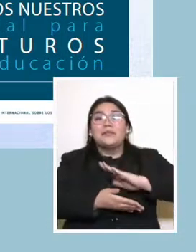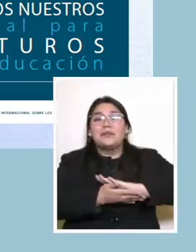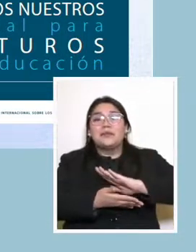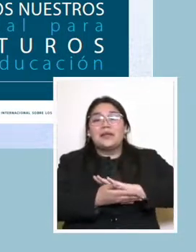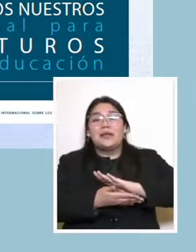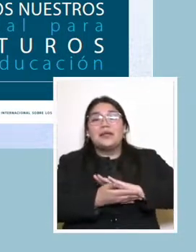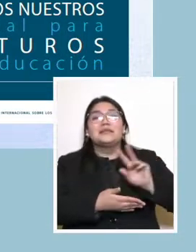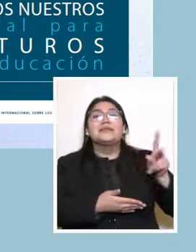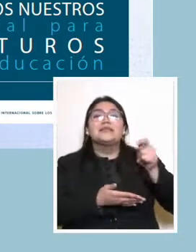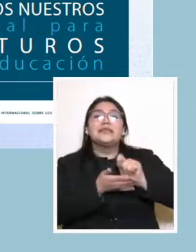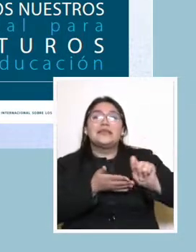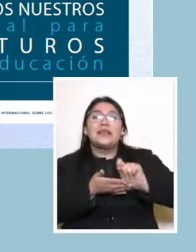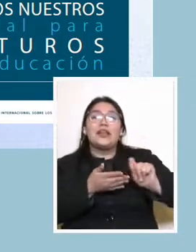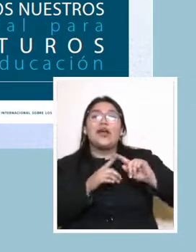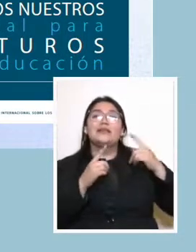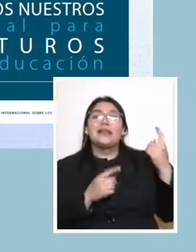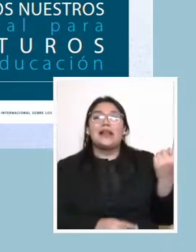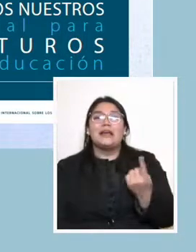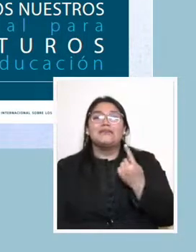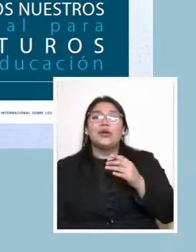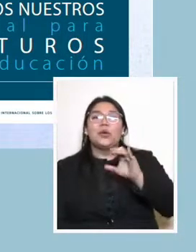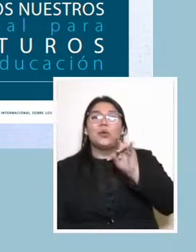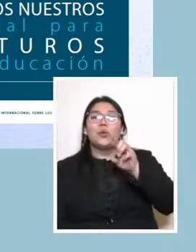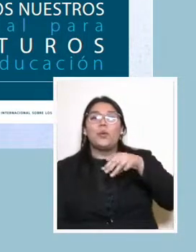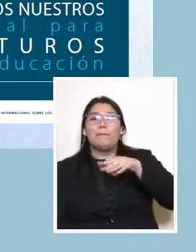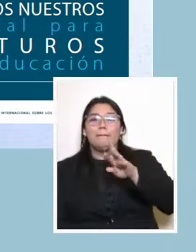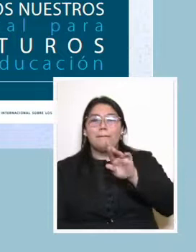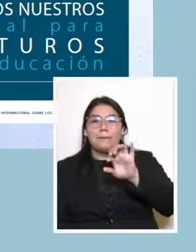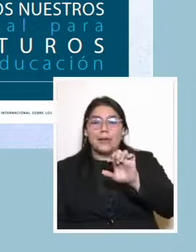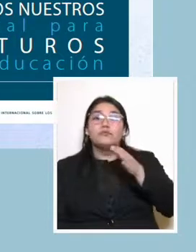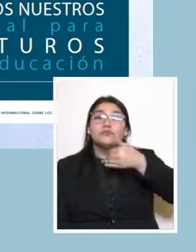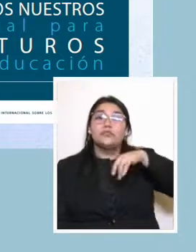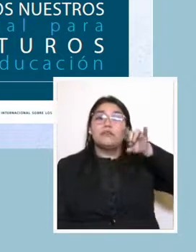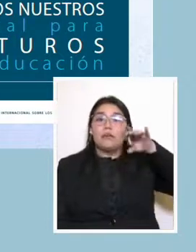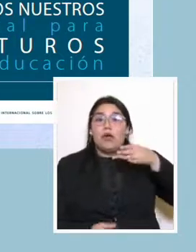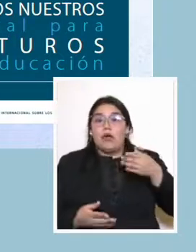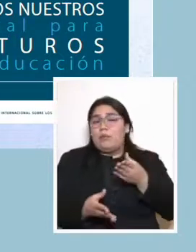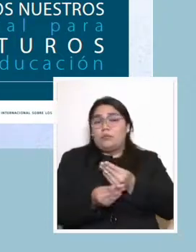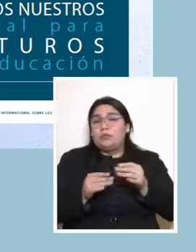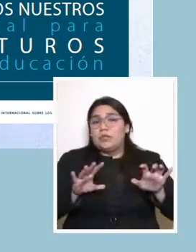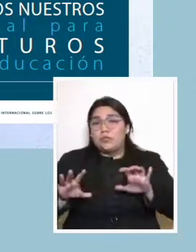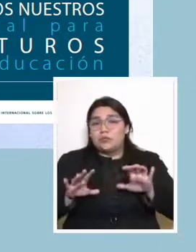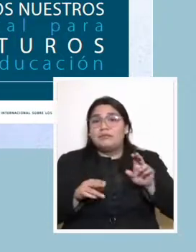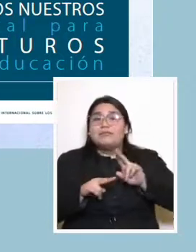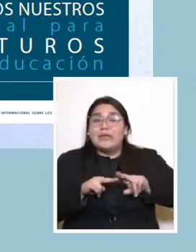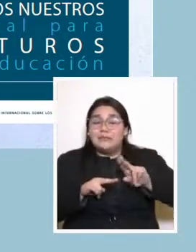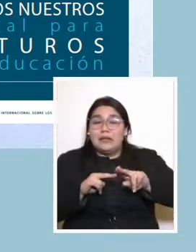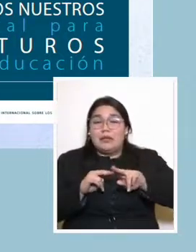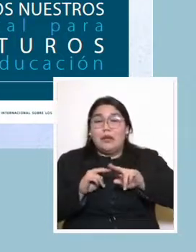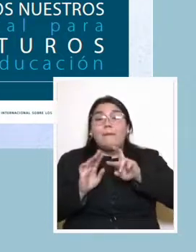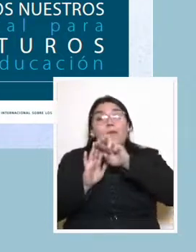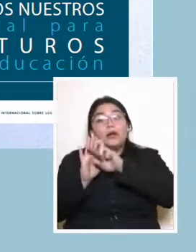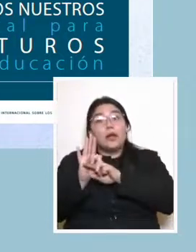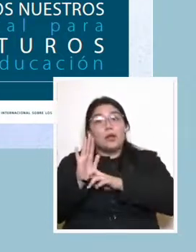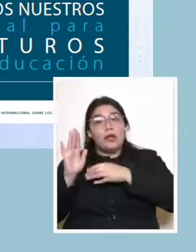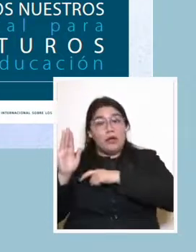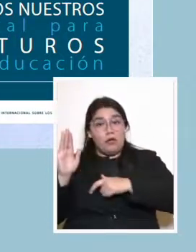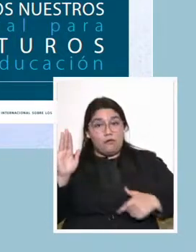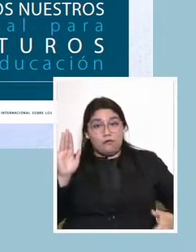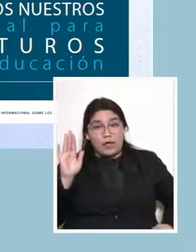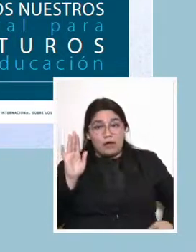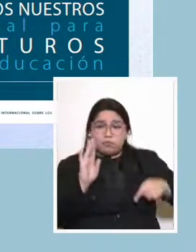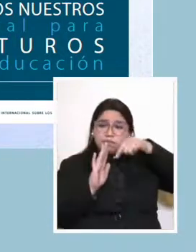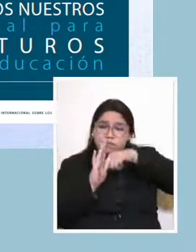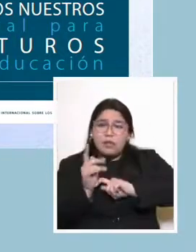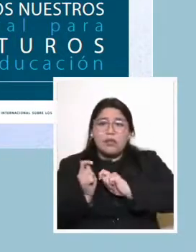secretario general, y sabemos que mucho de aquello que nosotros hoy día estamos planteando en nuestro programa de gobierno, que no es un programa refundacional, pero sí